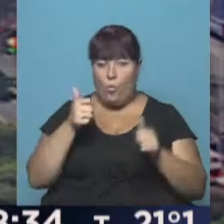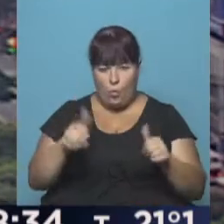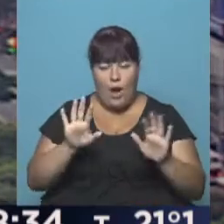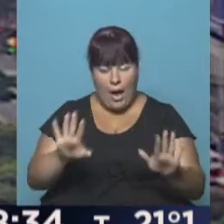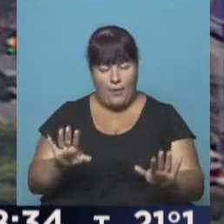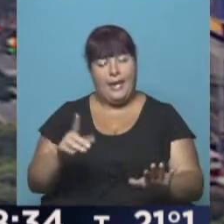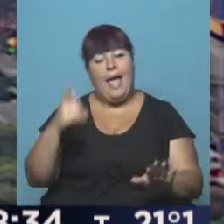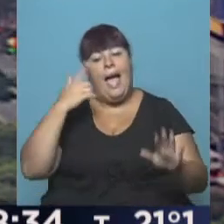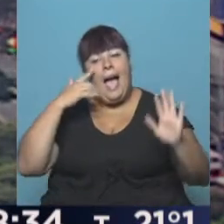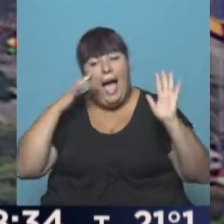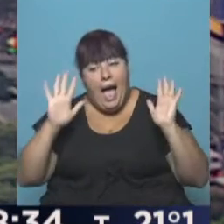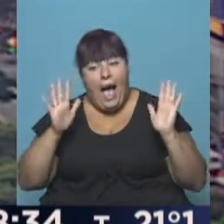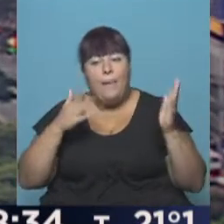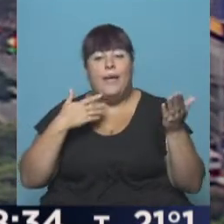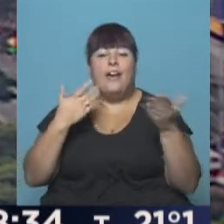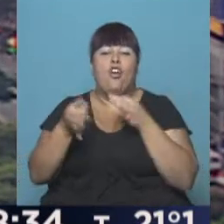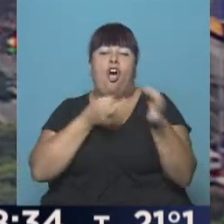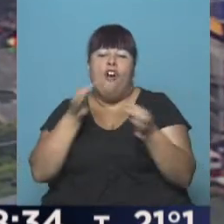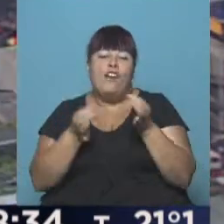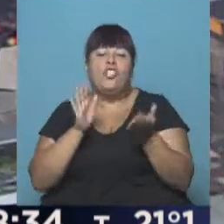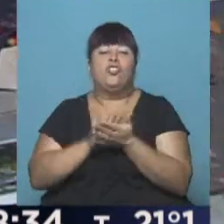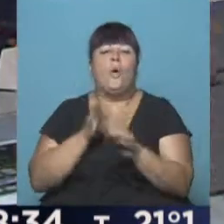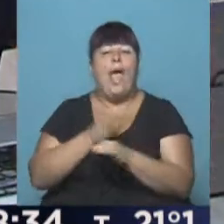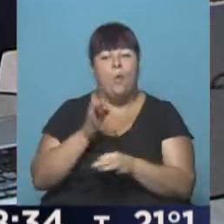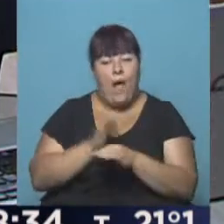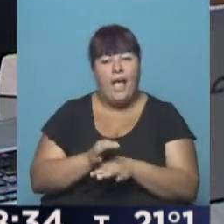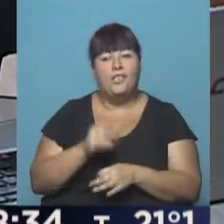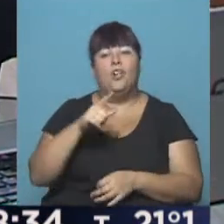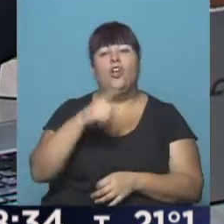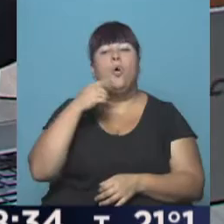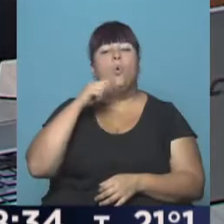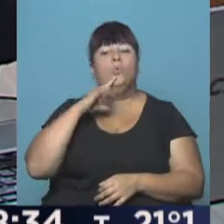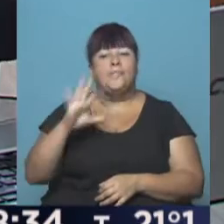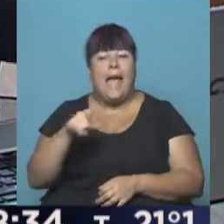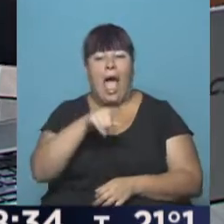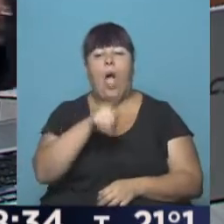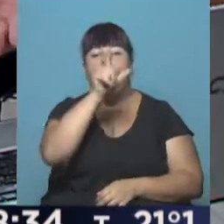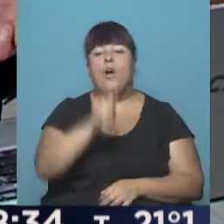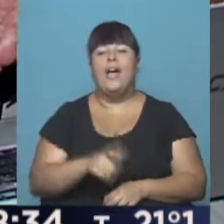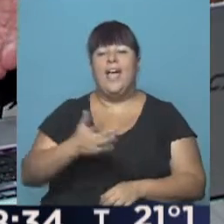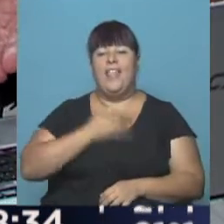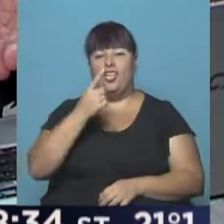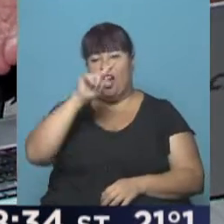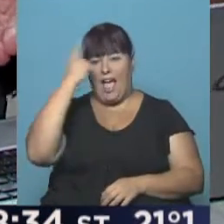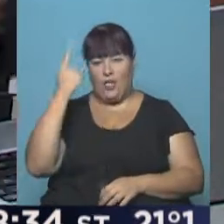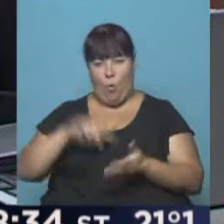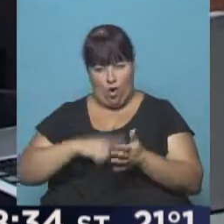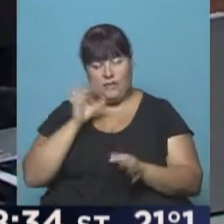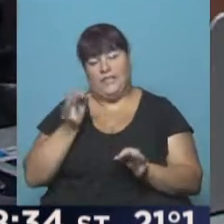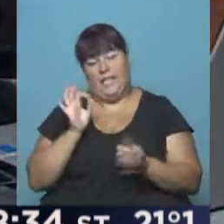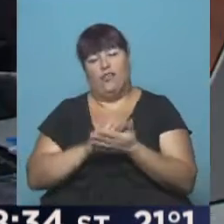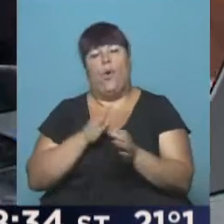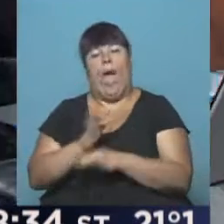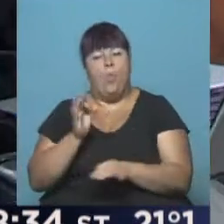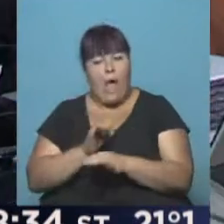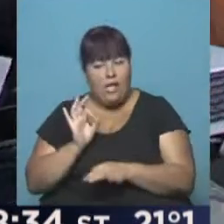vamos a intentar hacer una charla de café para hablar del tema de educación con gustavo zorzoli que es el el rector de la ciudad buenos aires un hombre que sabe muchísimo de